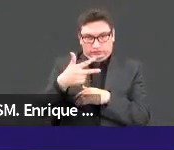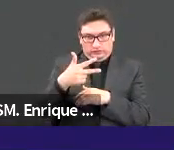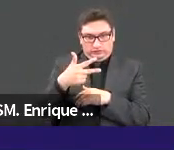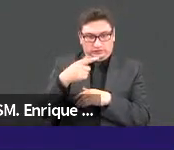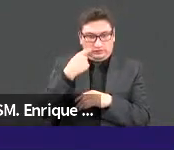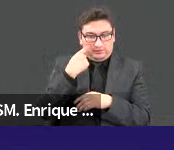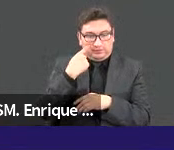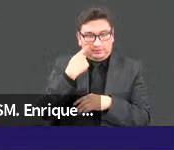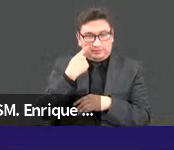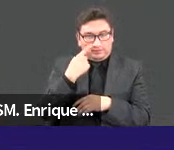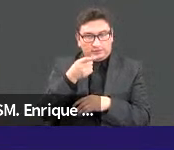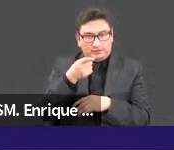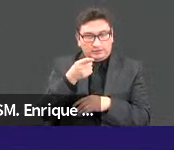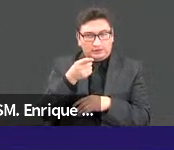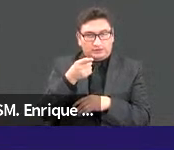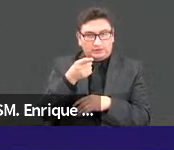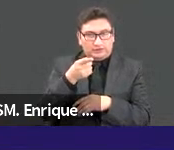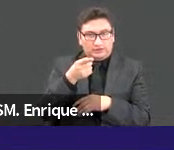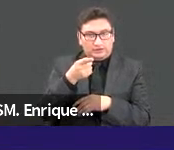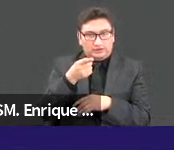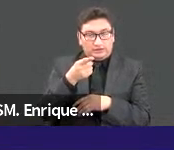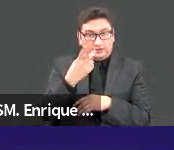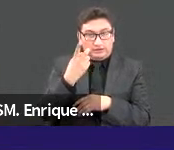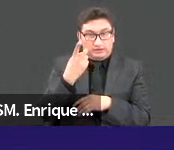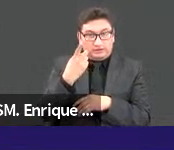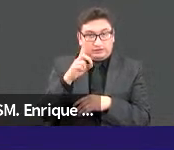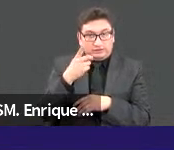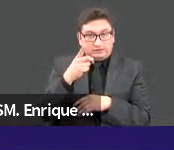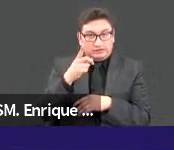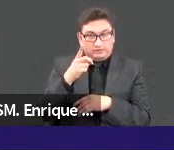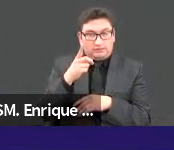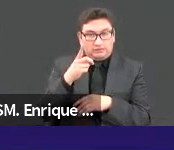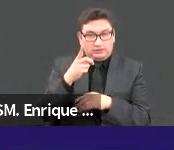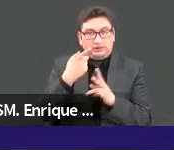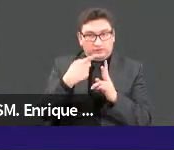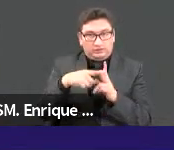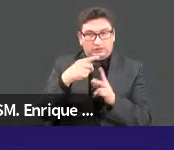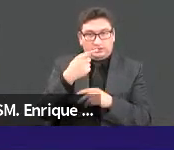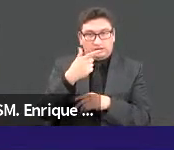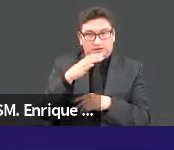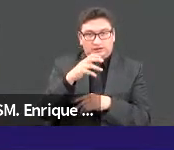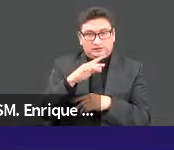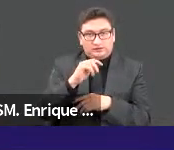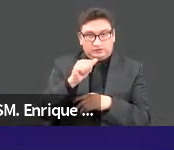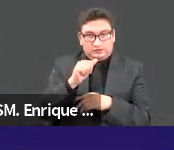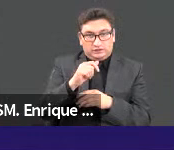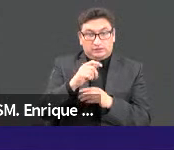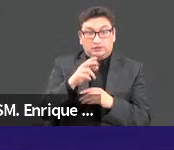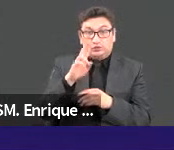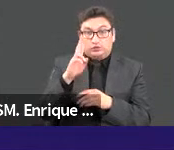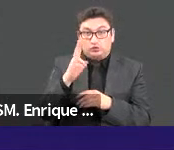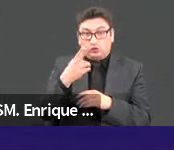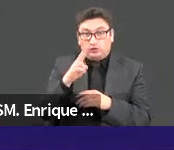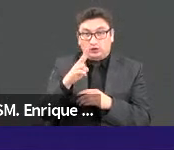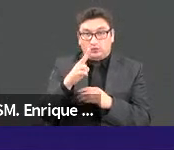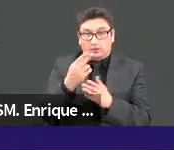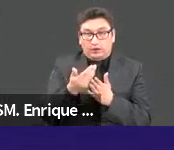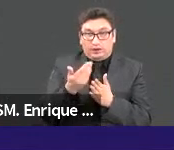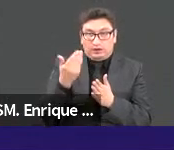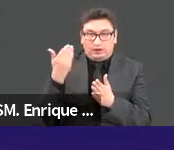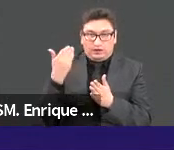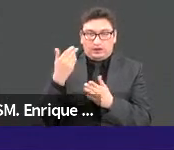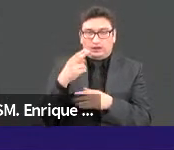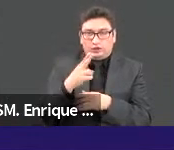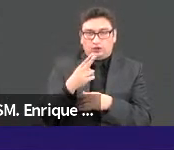vean, en diciembre inicia la publicación como Gaceta y en noviembre hacia atrás